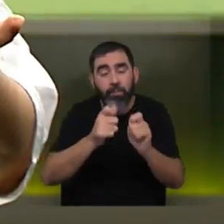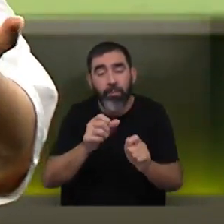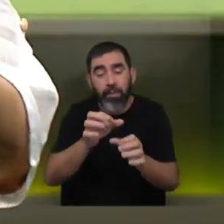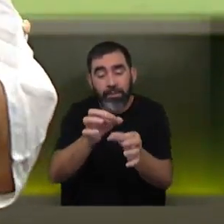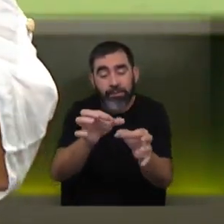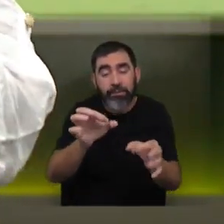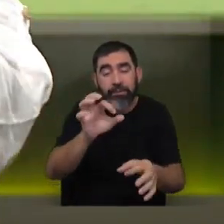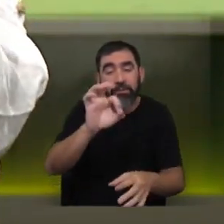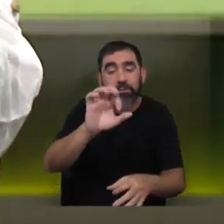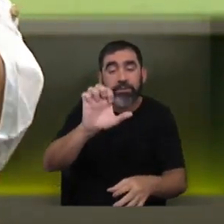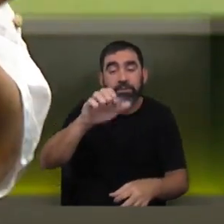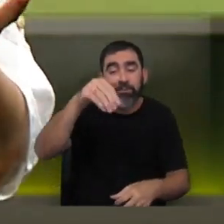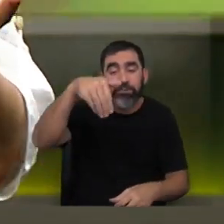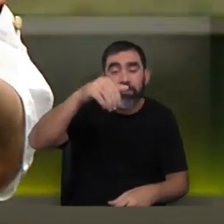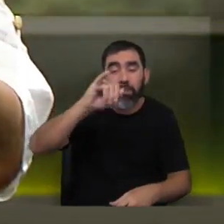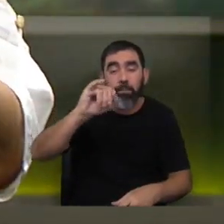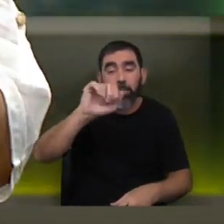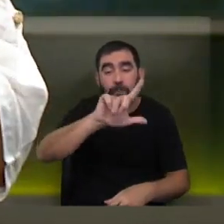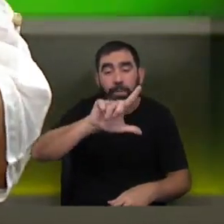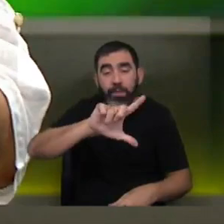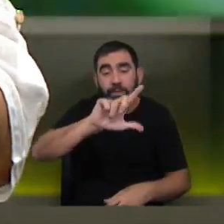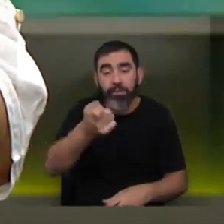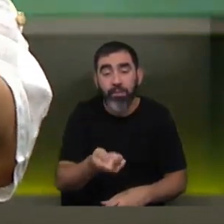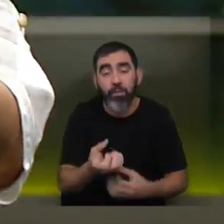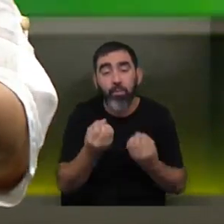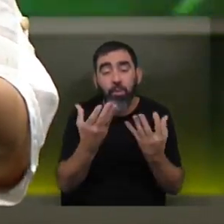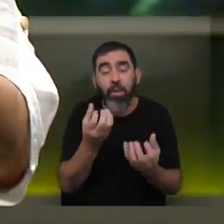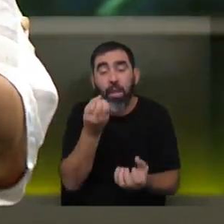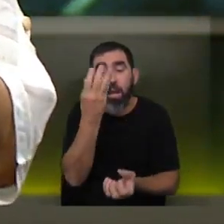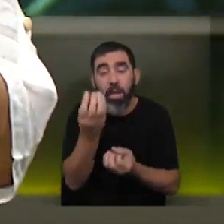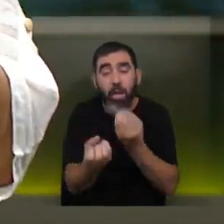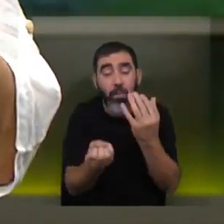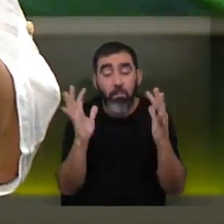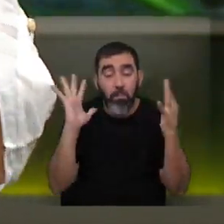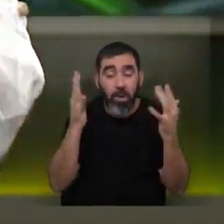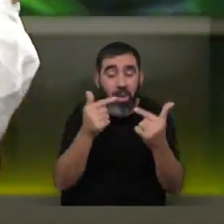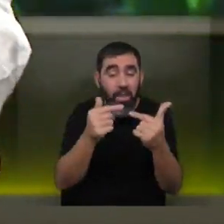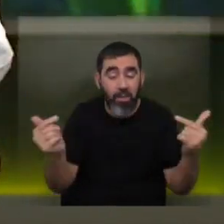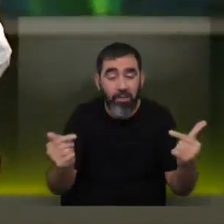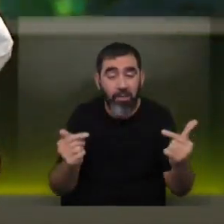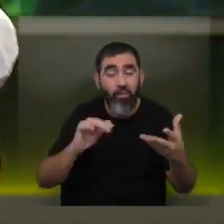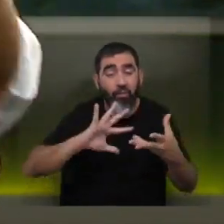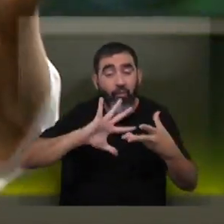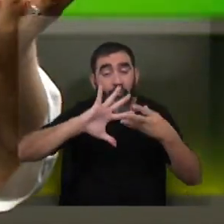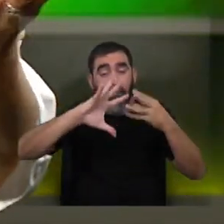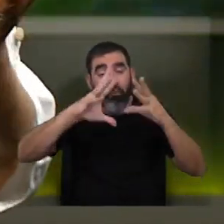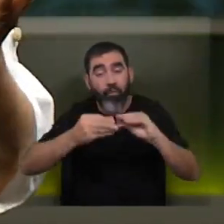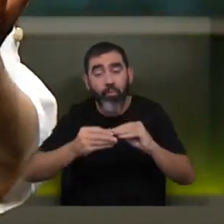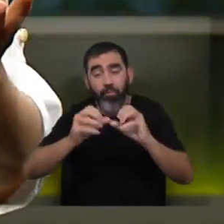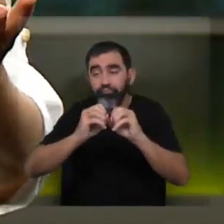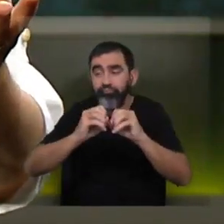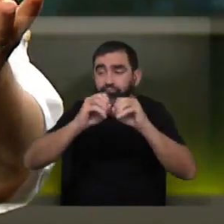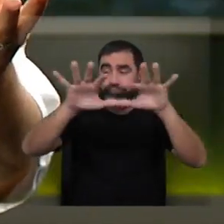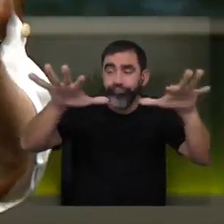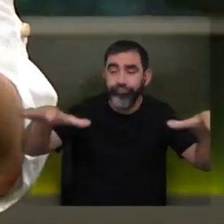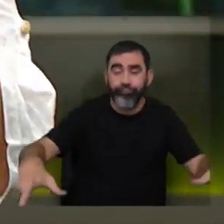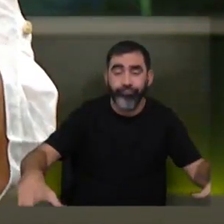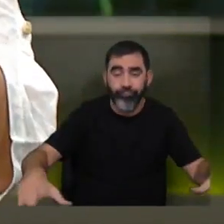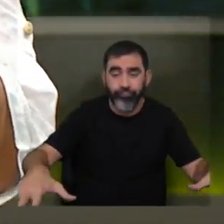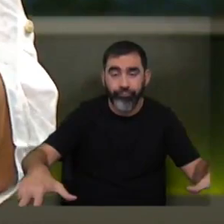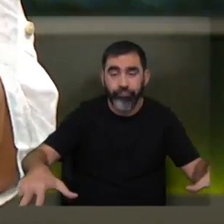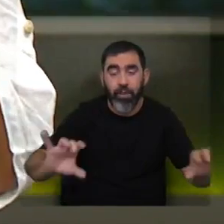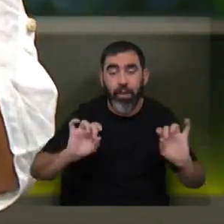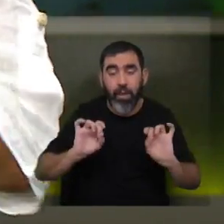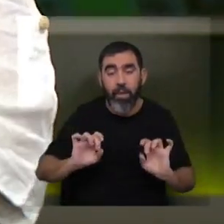semillas, porque las plantas normalmente tienen mecanismos para dispersar las semillas